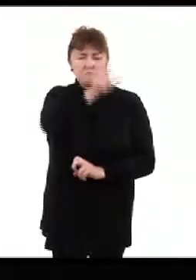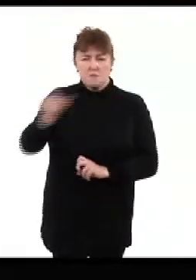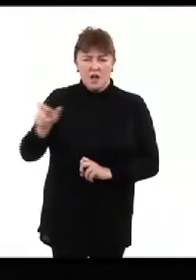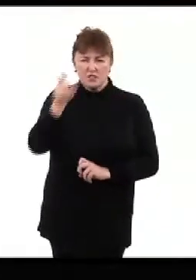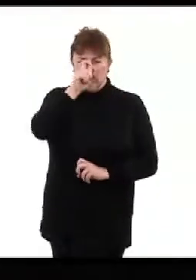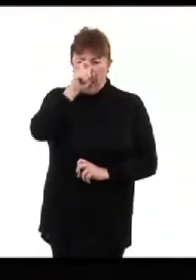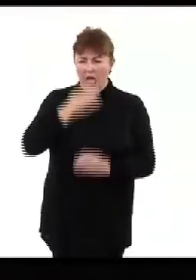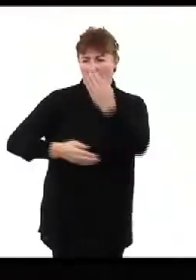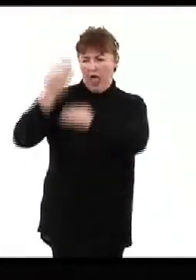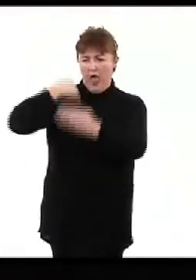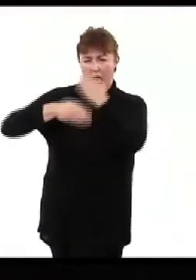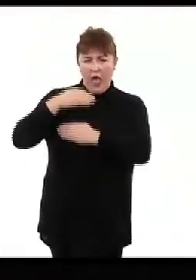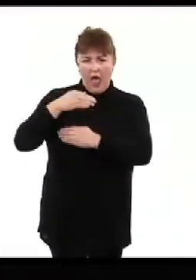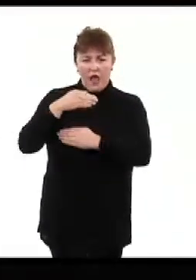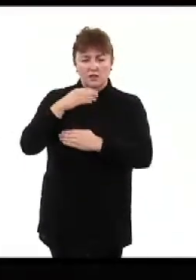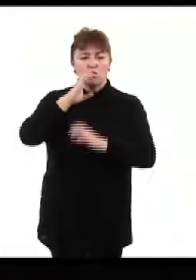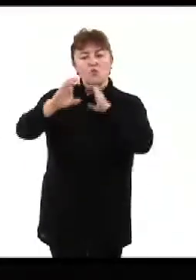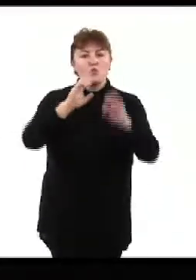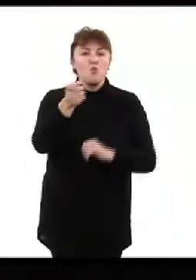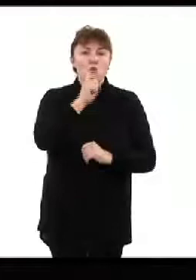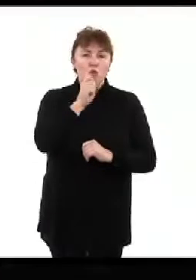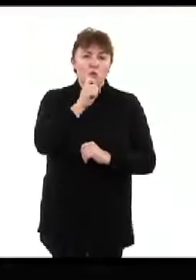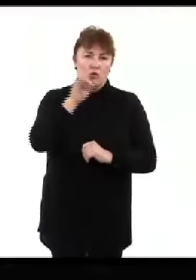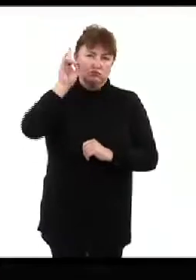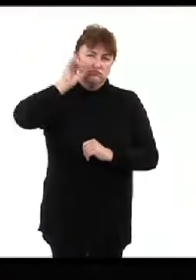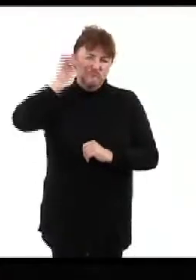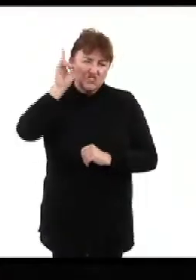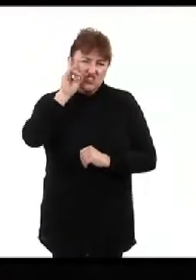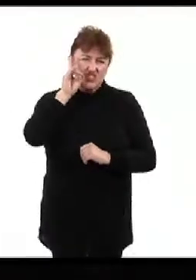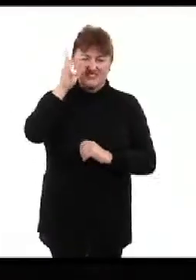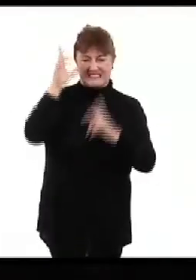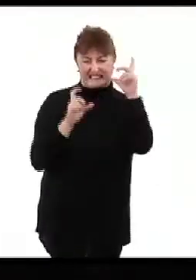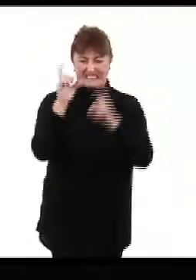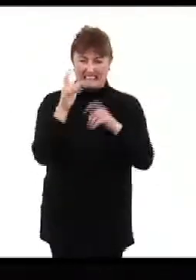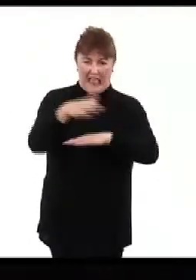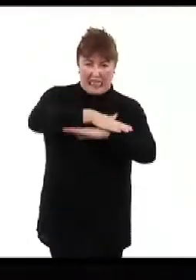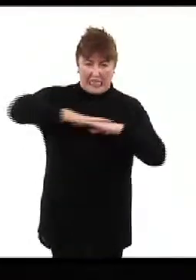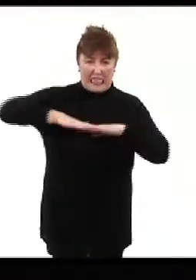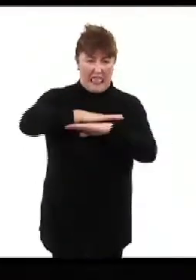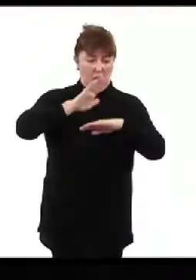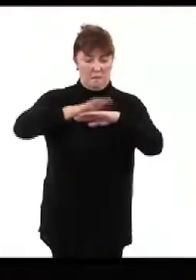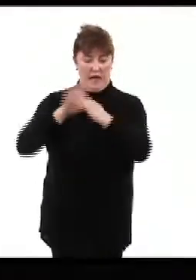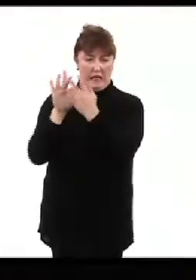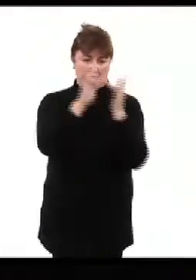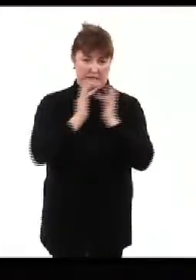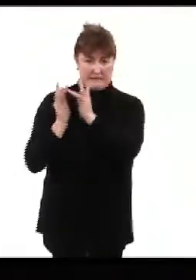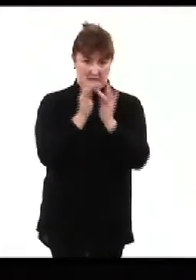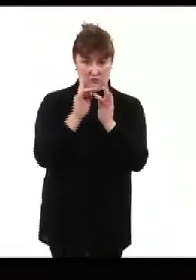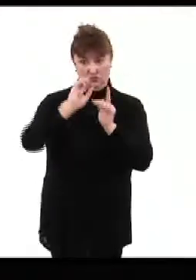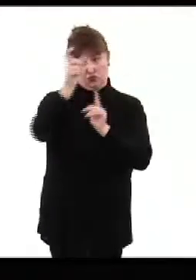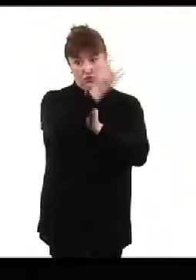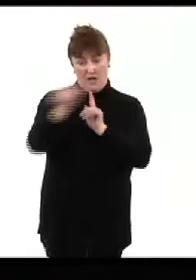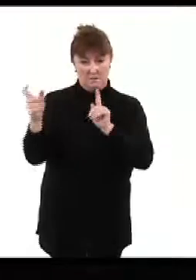de signos y sonidos rudimentarios para relacionarse con sus semejantes, mientras iba